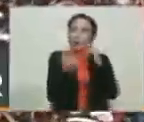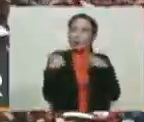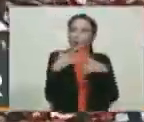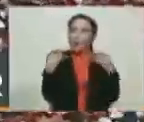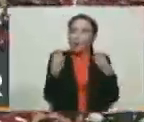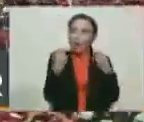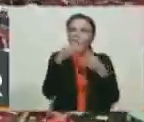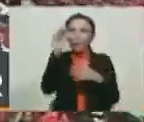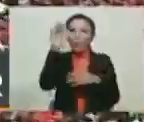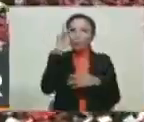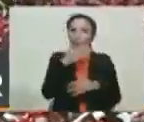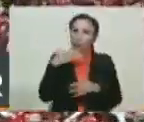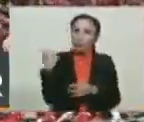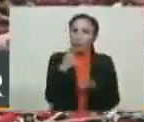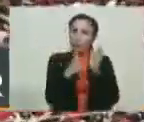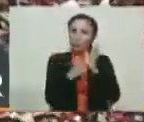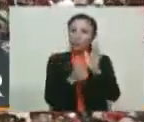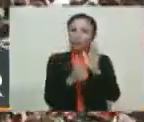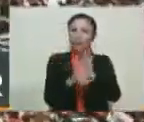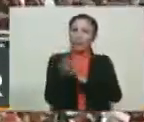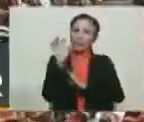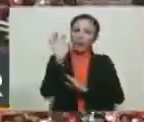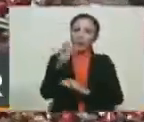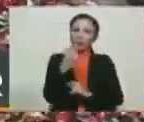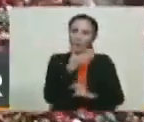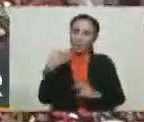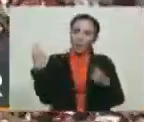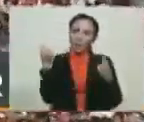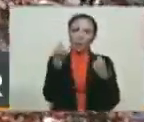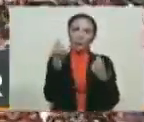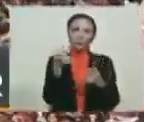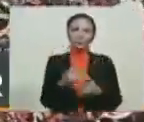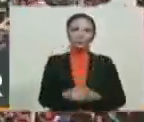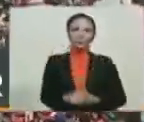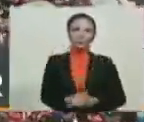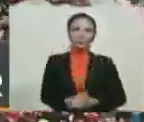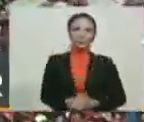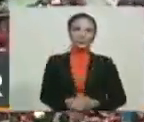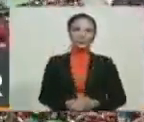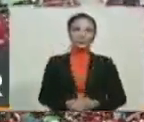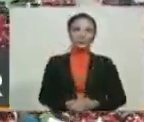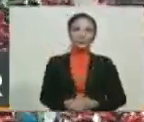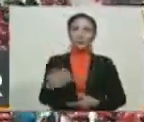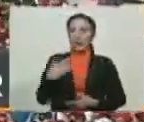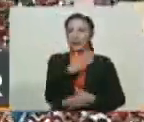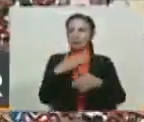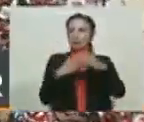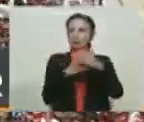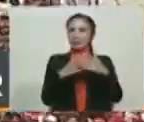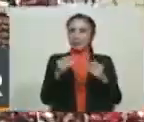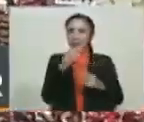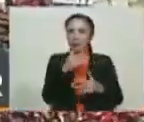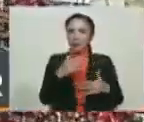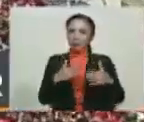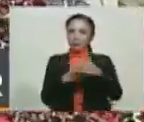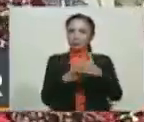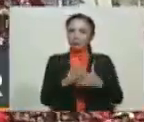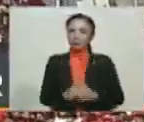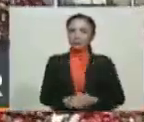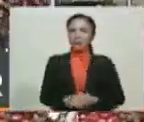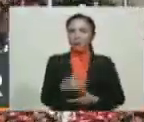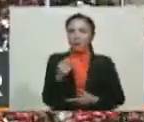nuestra patria aquí está nada nos detiene nada podrá